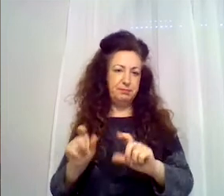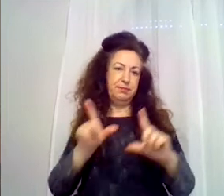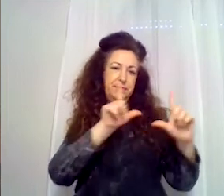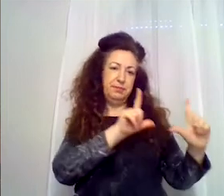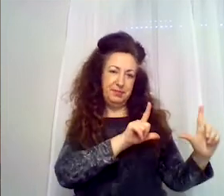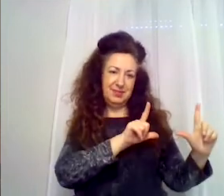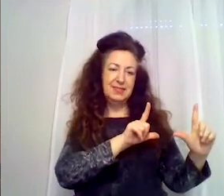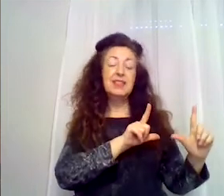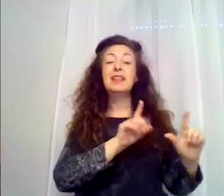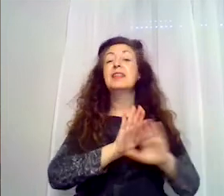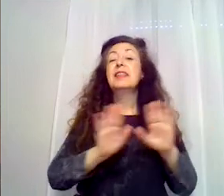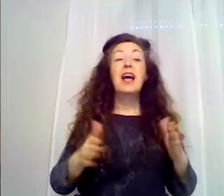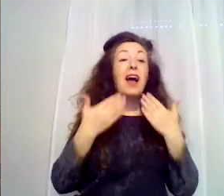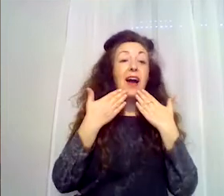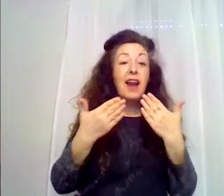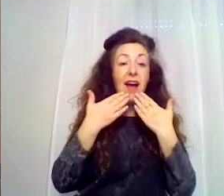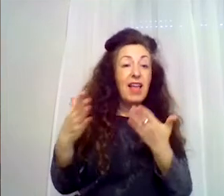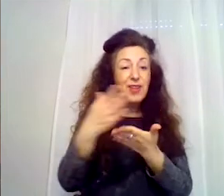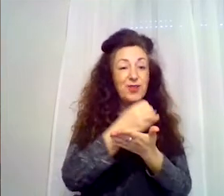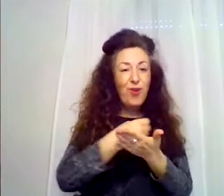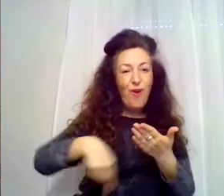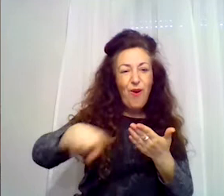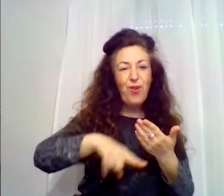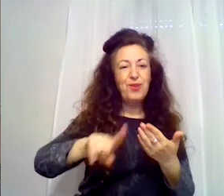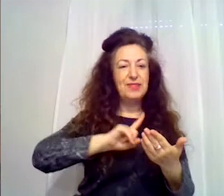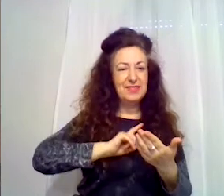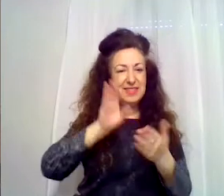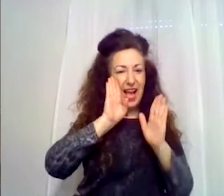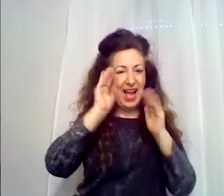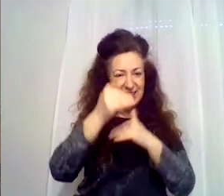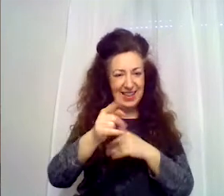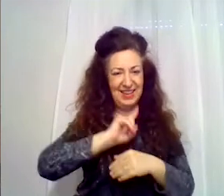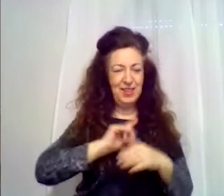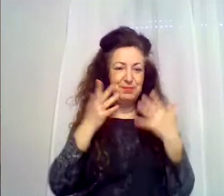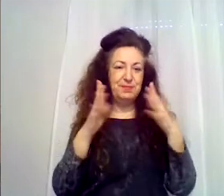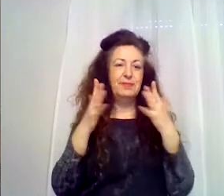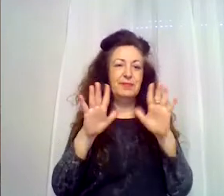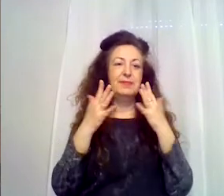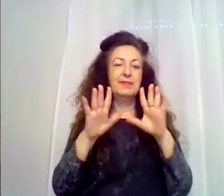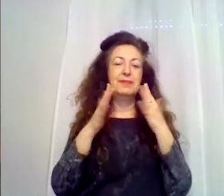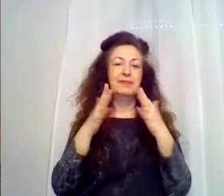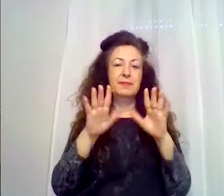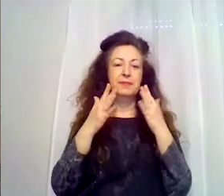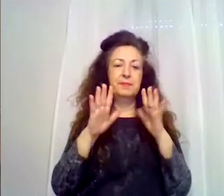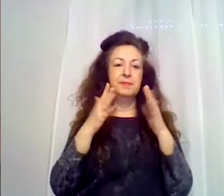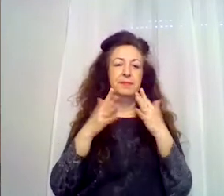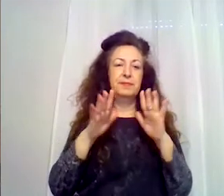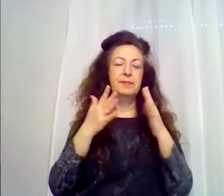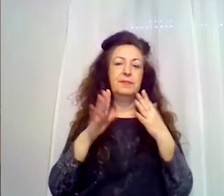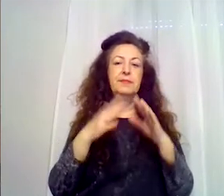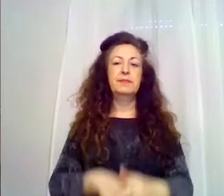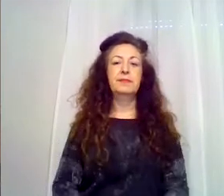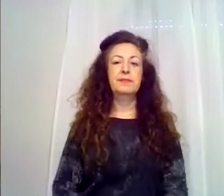cumplido mis 20 minutos. Bueno, los que quieran estar en contacto conmigo, como siempre pongo las vías de contacto